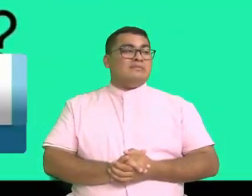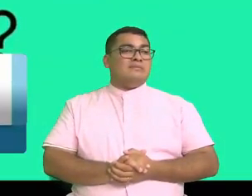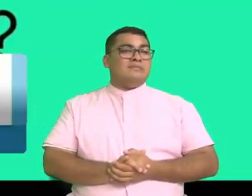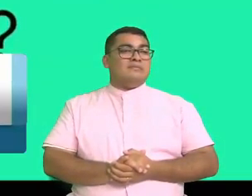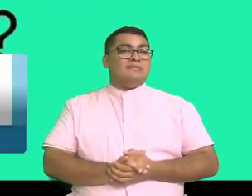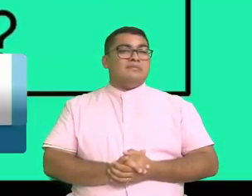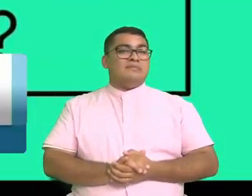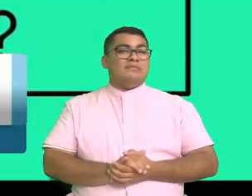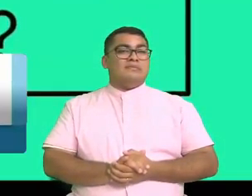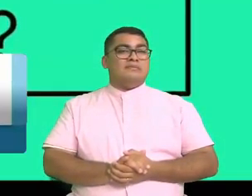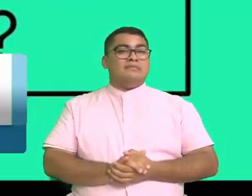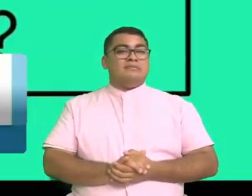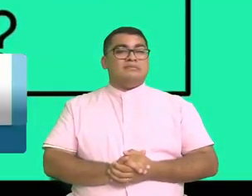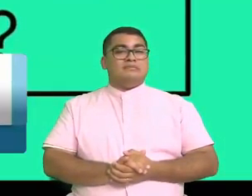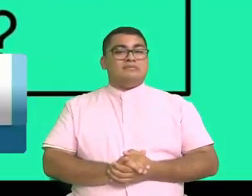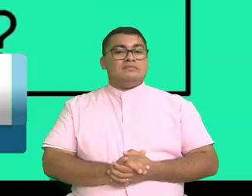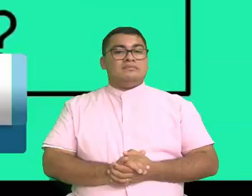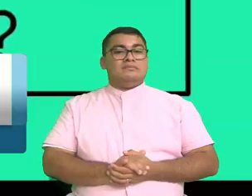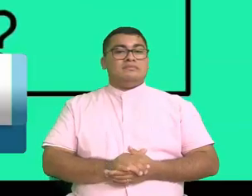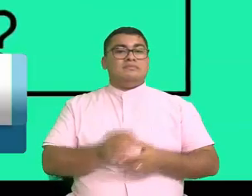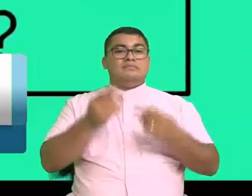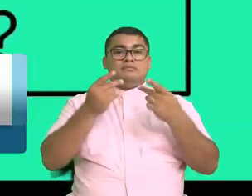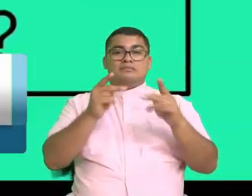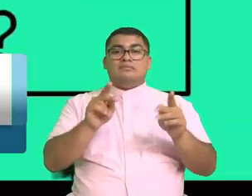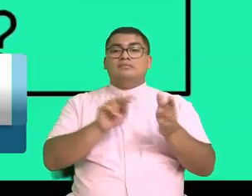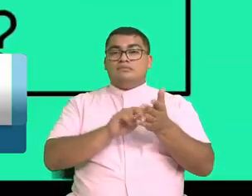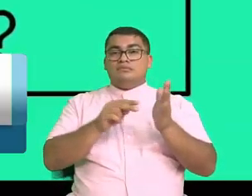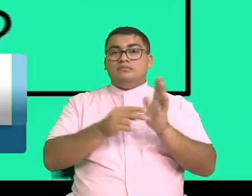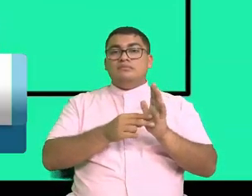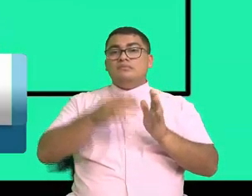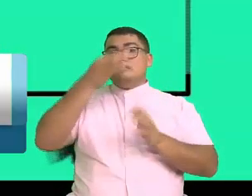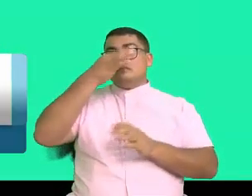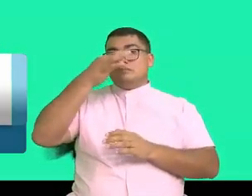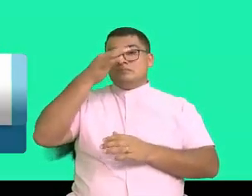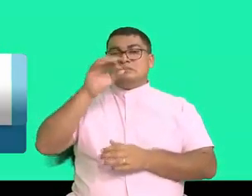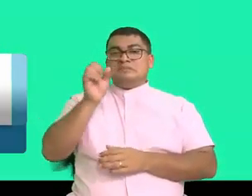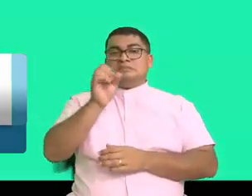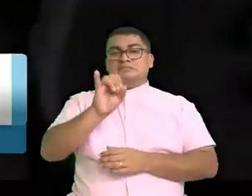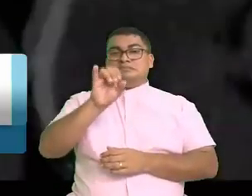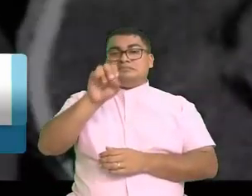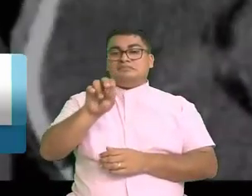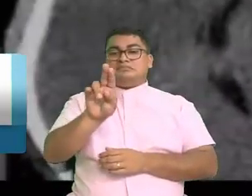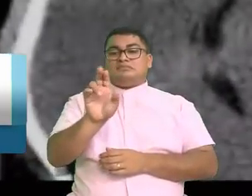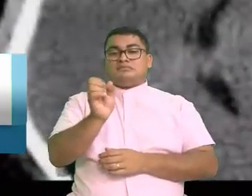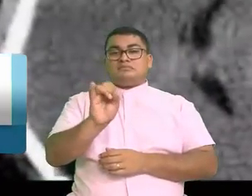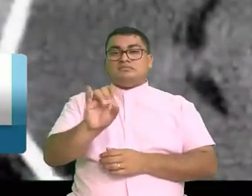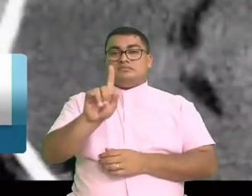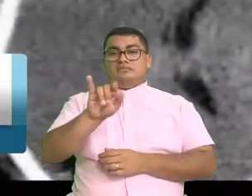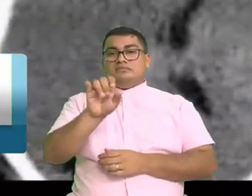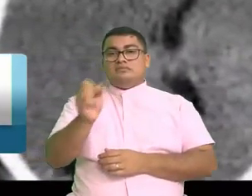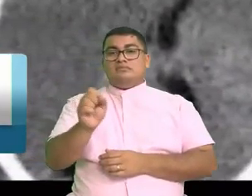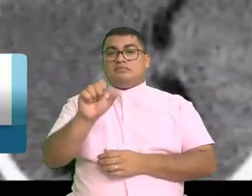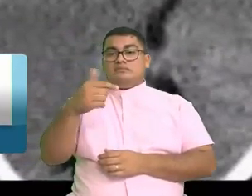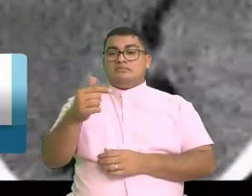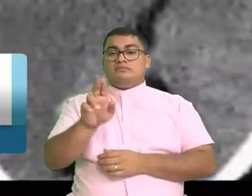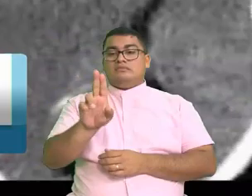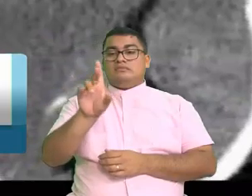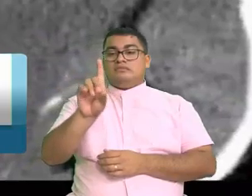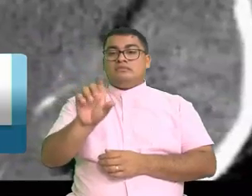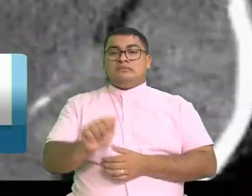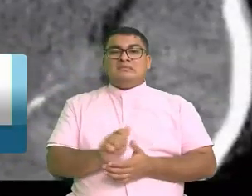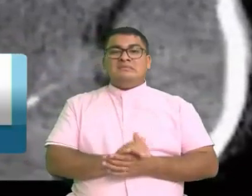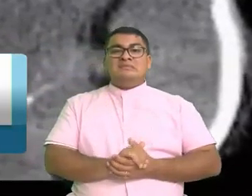Aparentemente. No va al médico por una gripe. Dame. Pero es una sinusitis aguda. Sí, ¿ves? Correcto. La gripe es una sinusitis aguda.